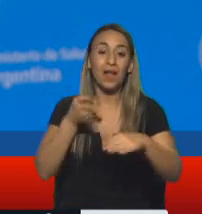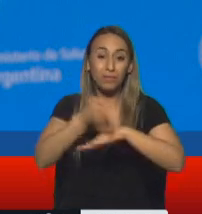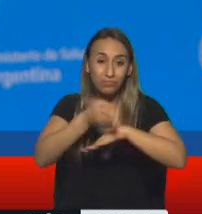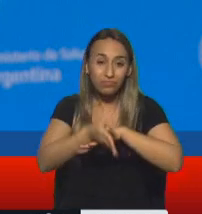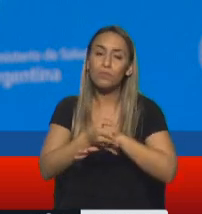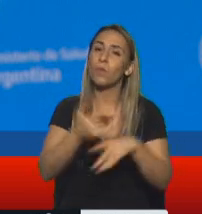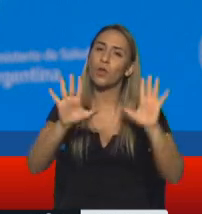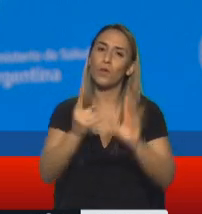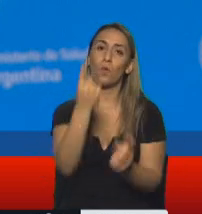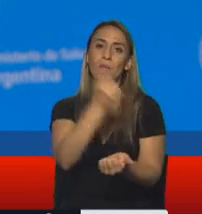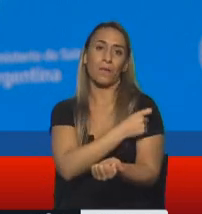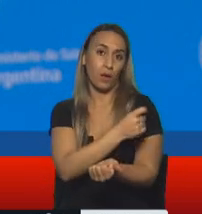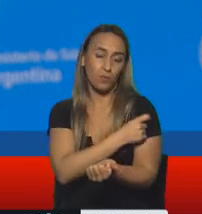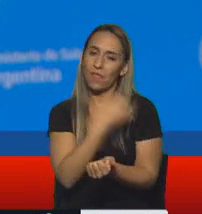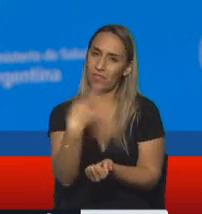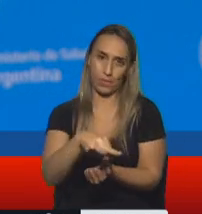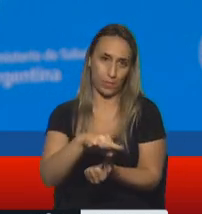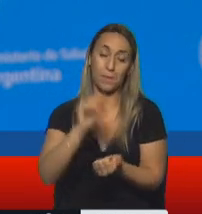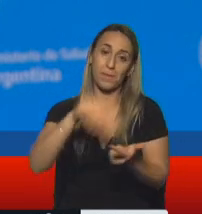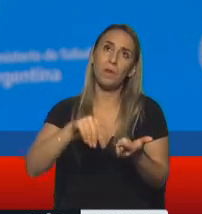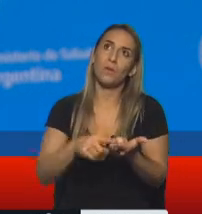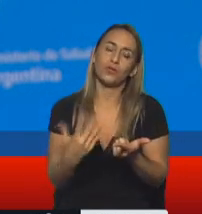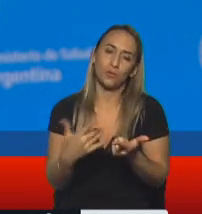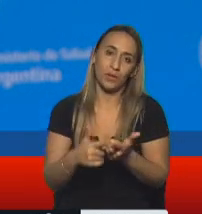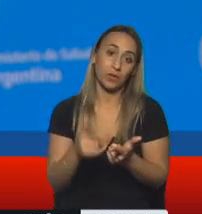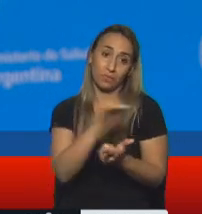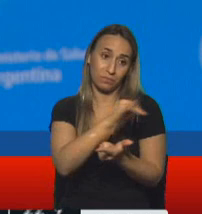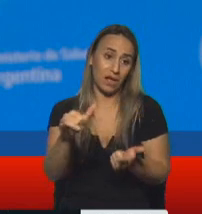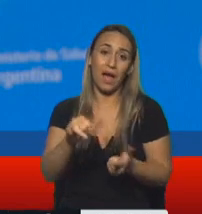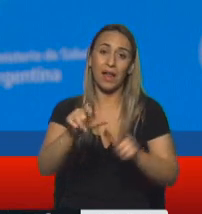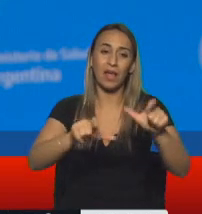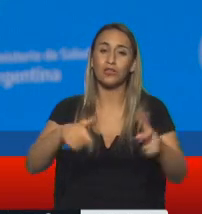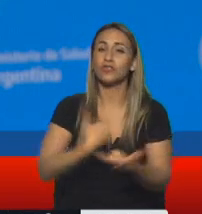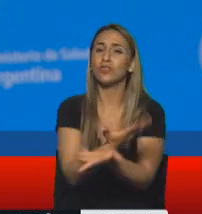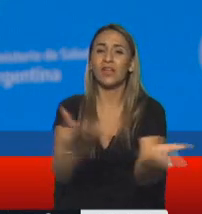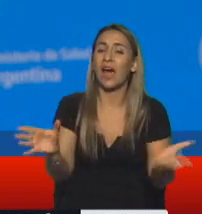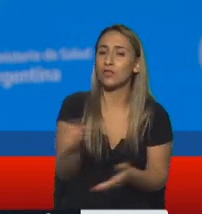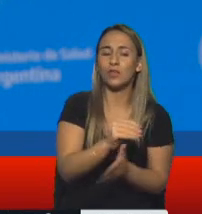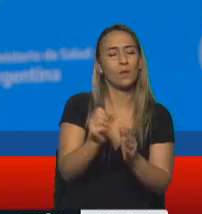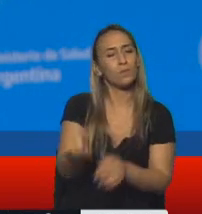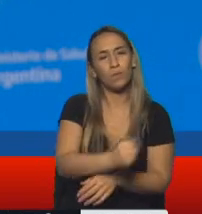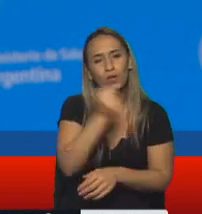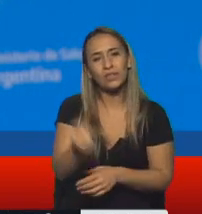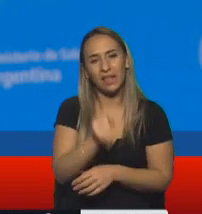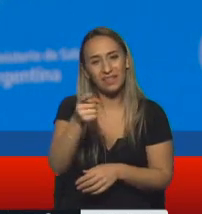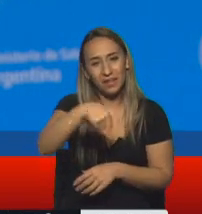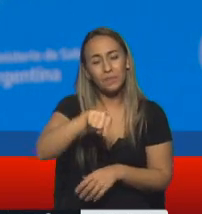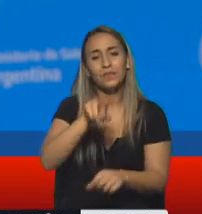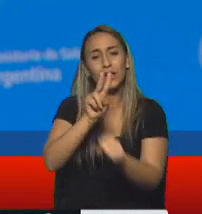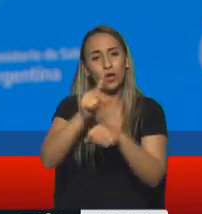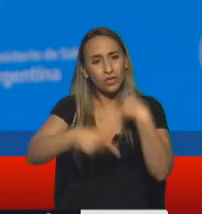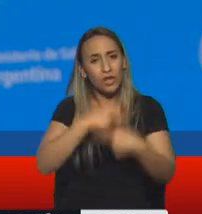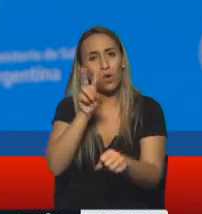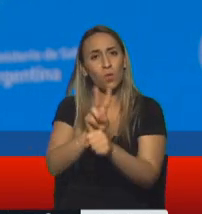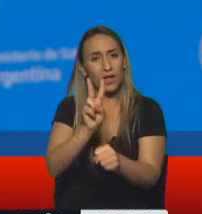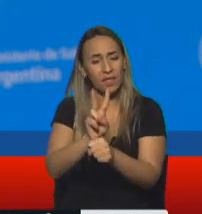de vacunación y, por supuesto, recordándole a toda la sociedad la importancia de sostener los cuidados y